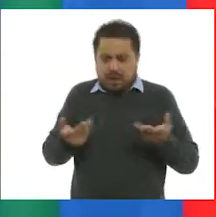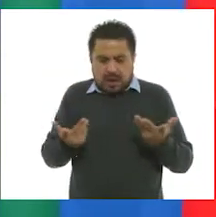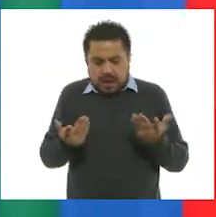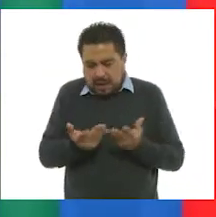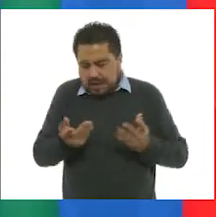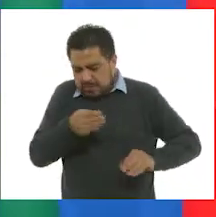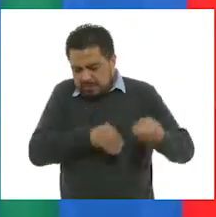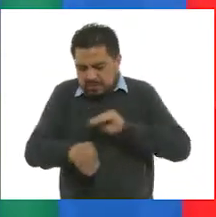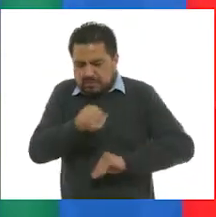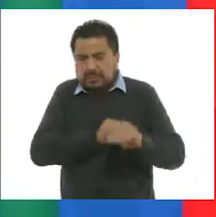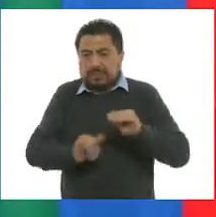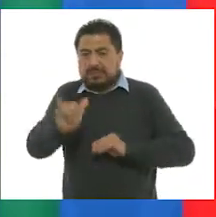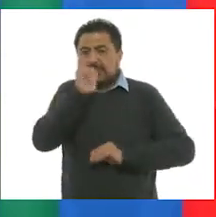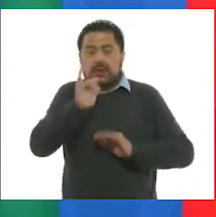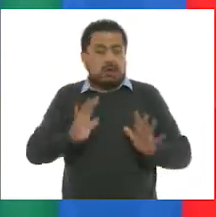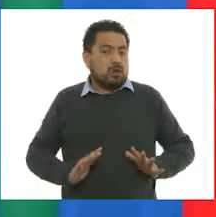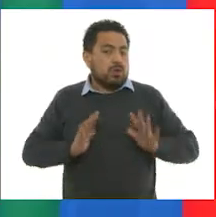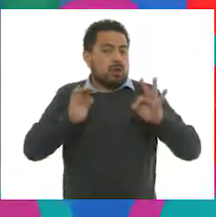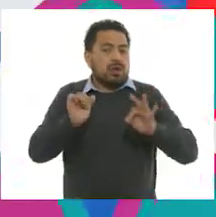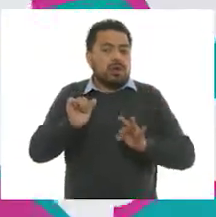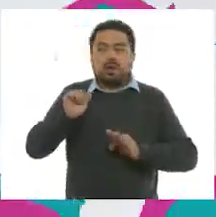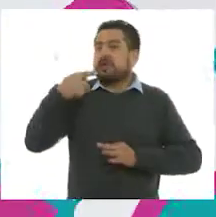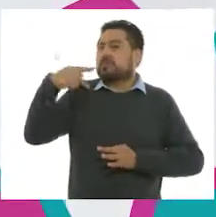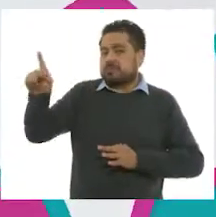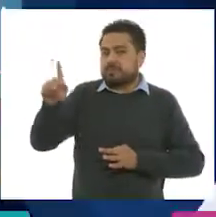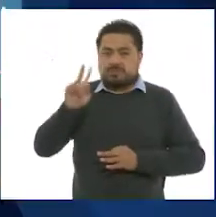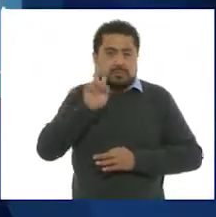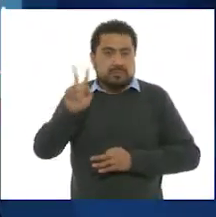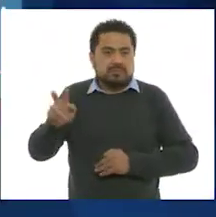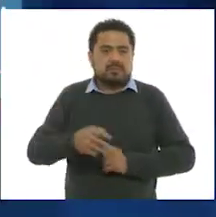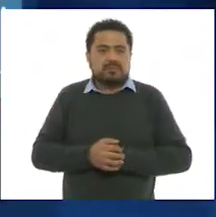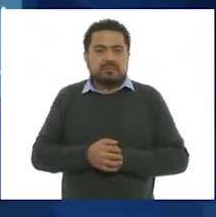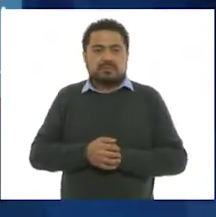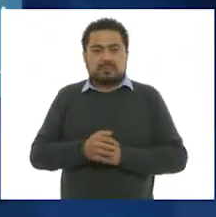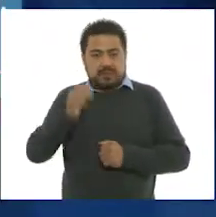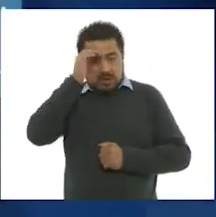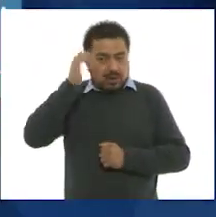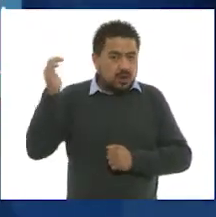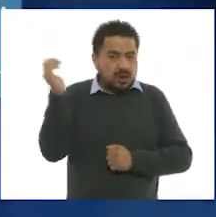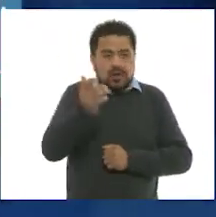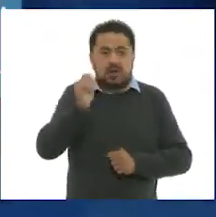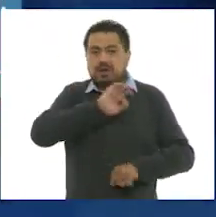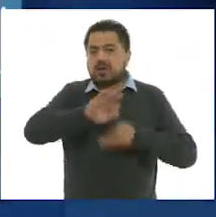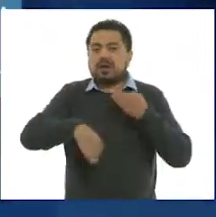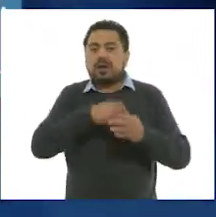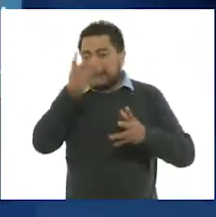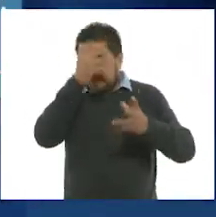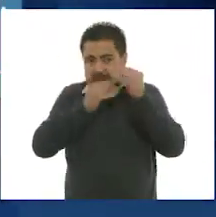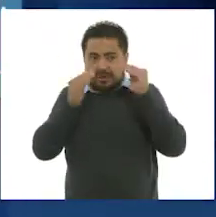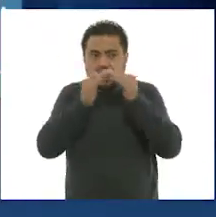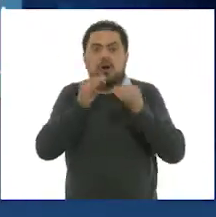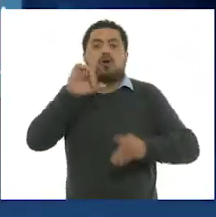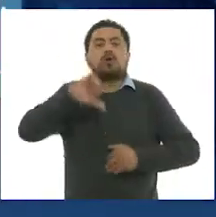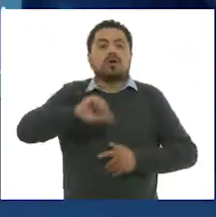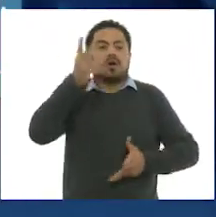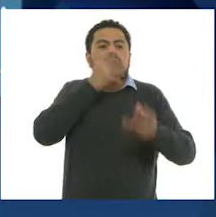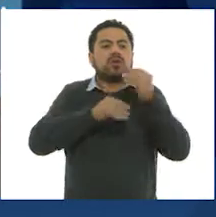esta tradicional bebida de origen andino. ¡Vamos a verlo! Hola chicos y chicas de Aprende en Casa. Hoy vamos